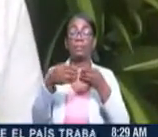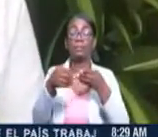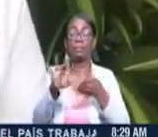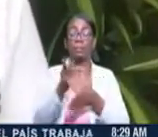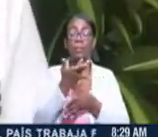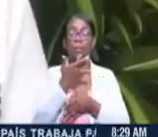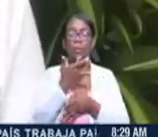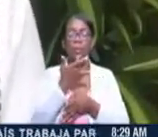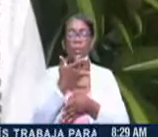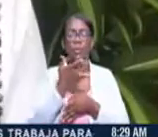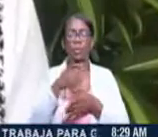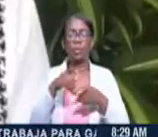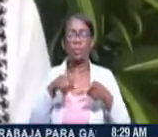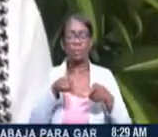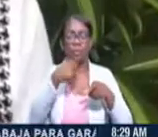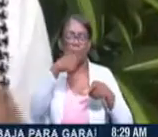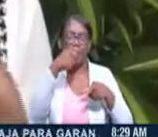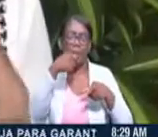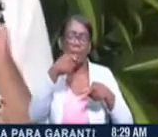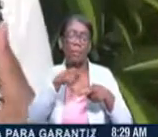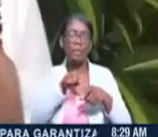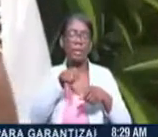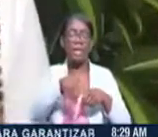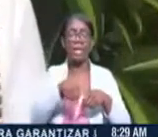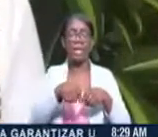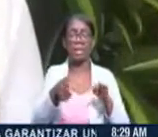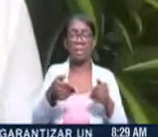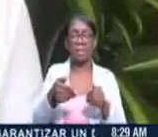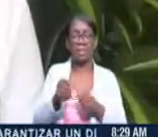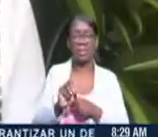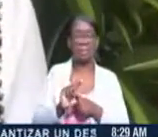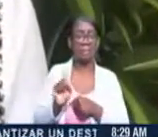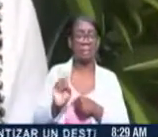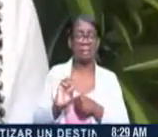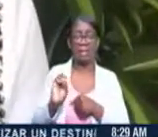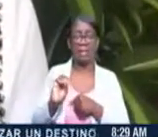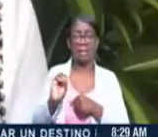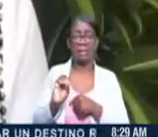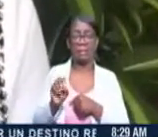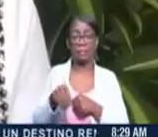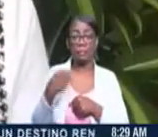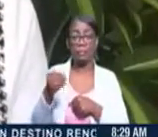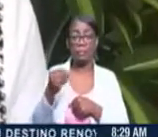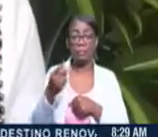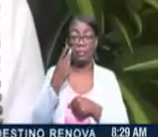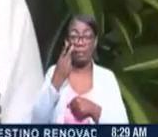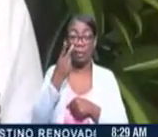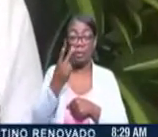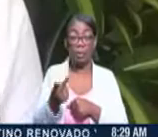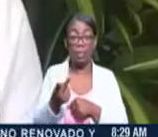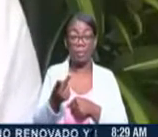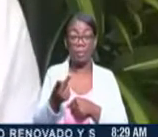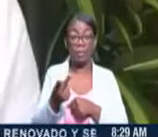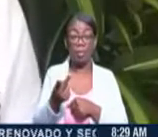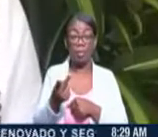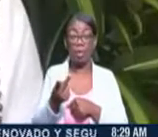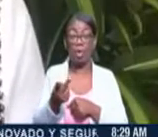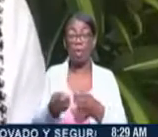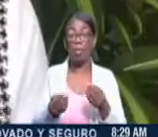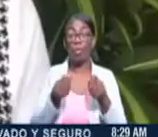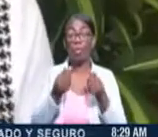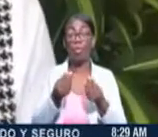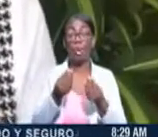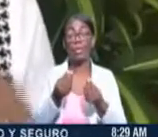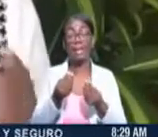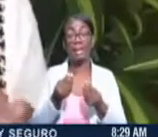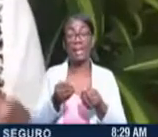exquisito. Aquí en Panamá ni siquiera se consumía. Cuando nosotros fuimos a ver las estadísticas, muchas veces